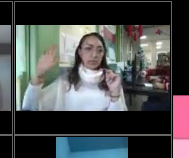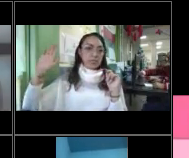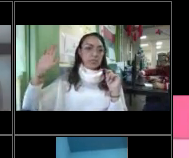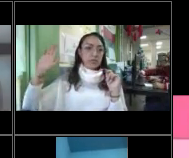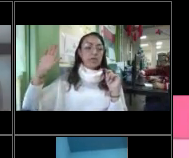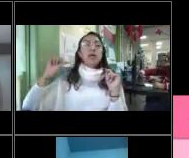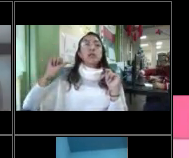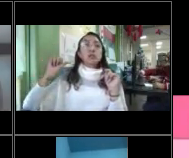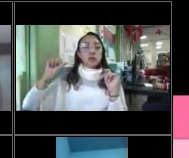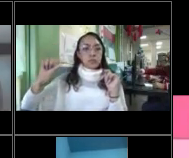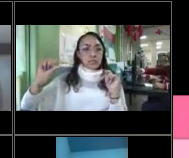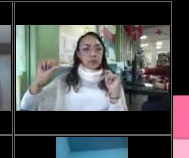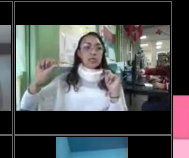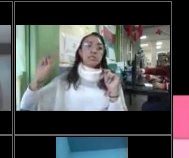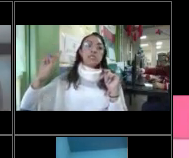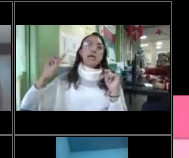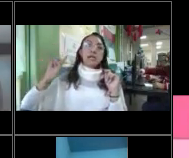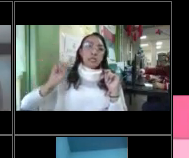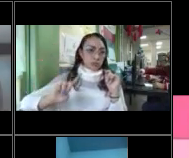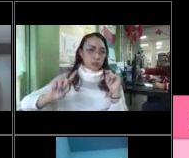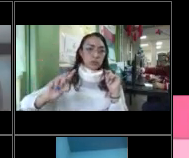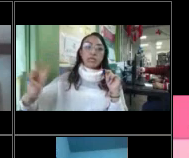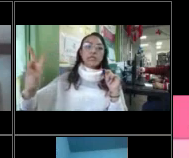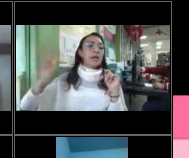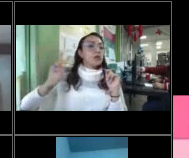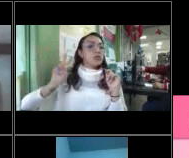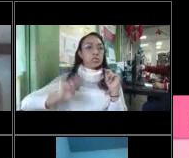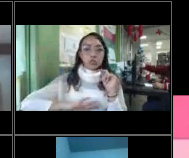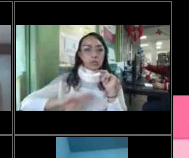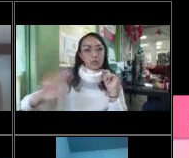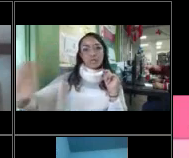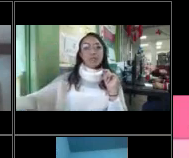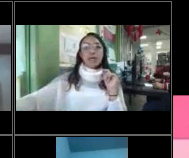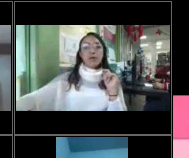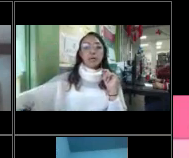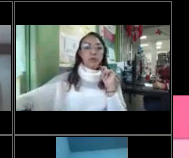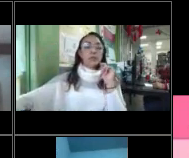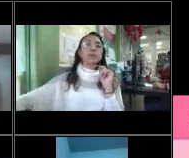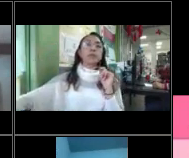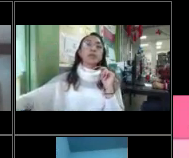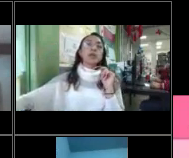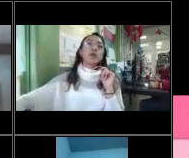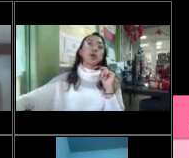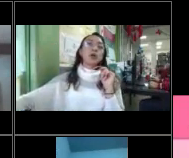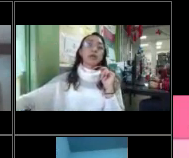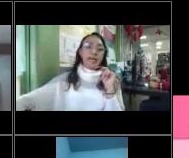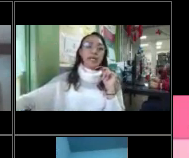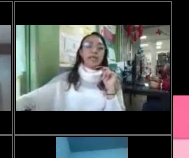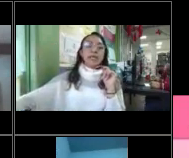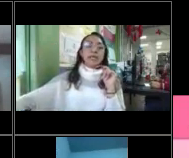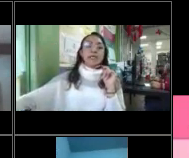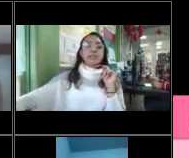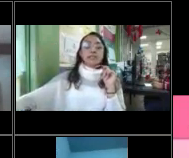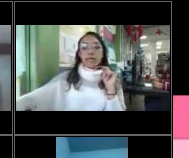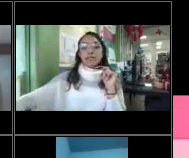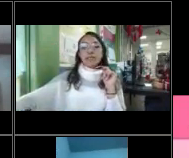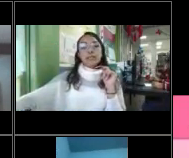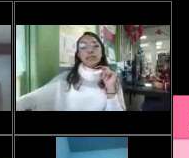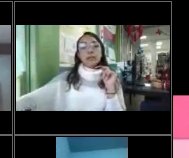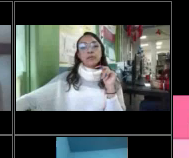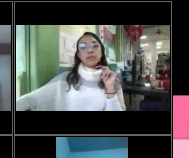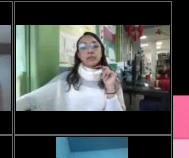las anteriores. No empiezan con la inicial, no son deletreos y no se parecen al objeto. Como que